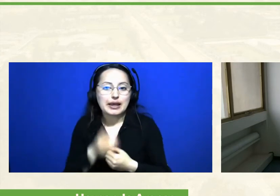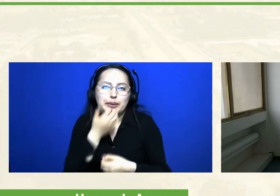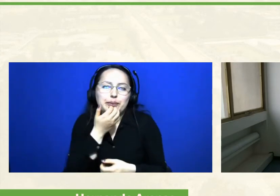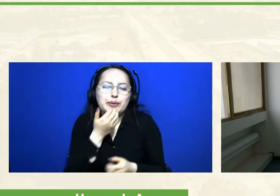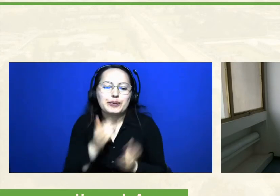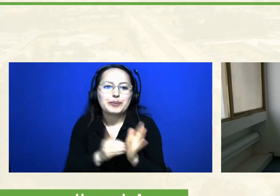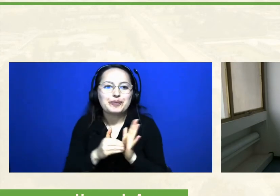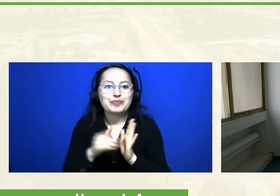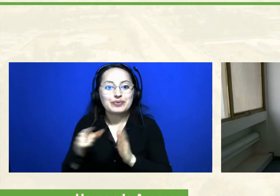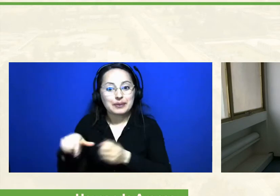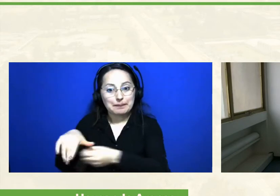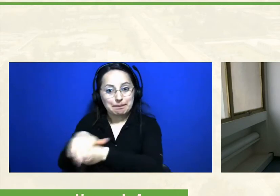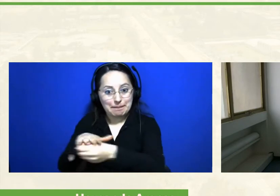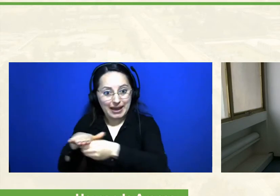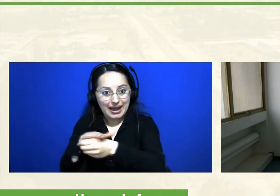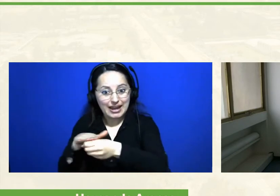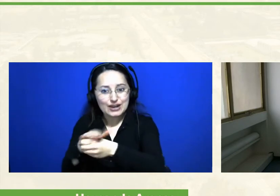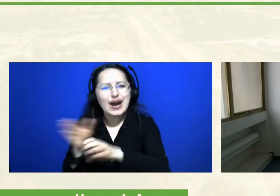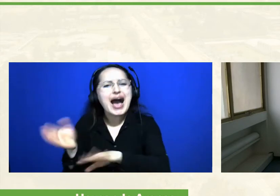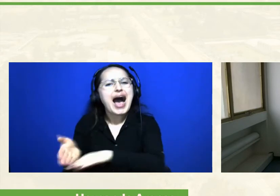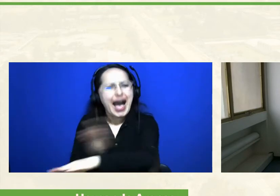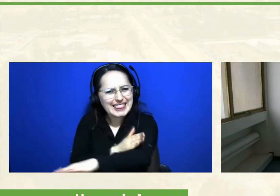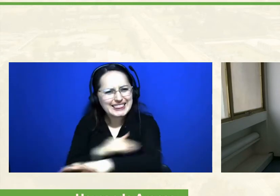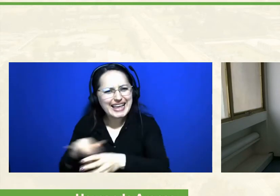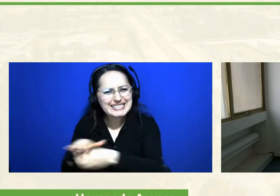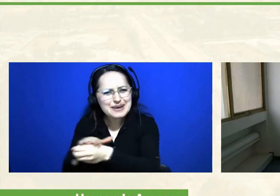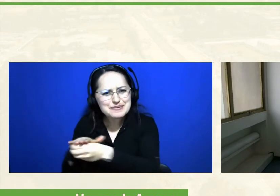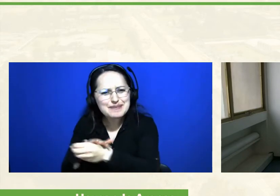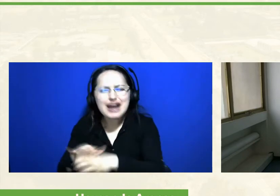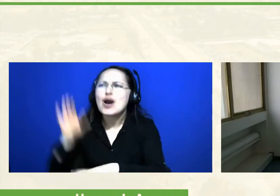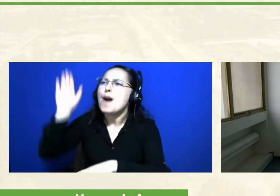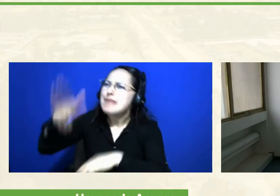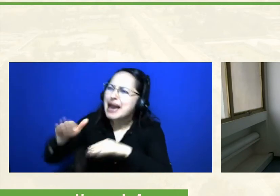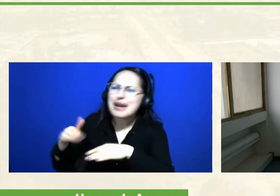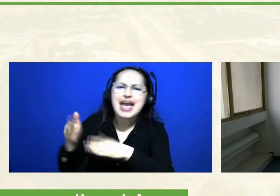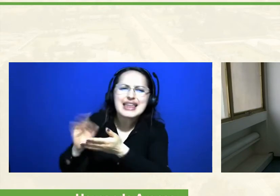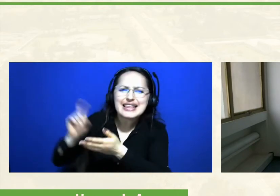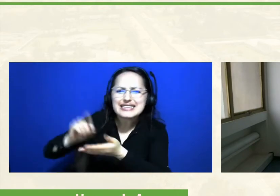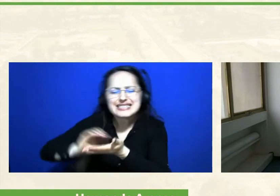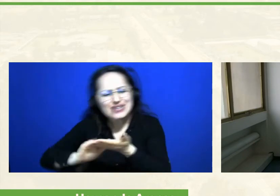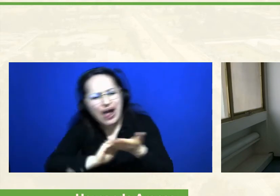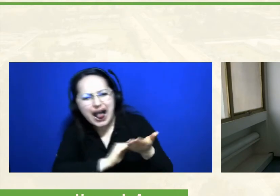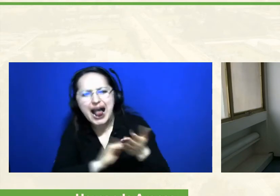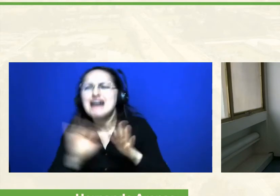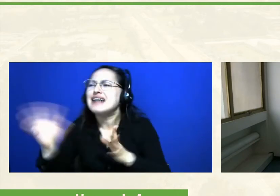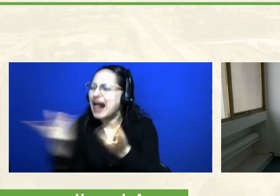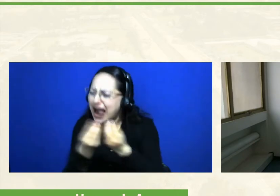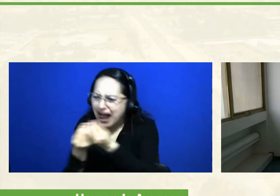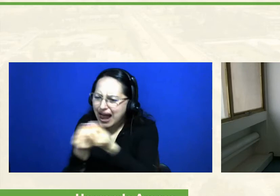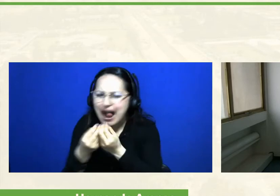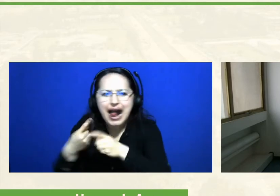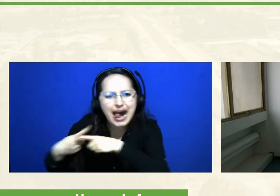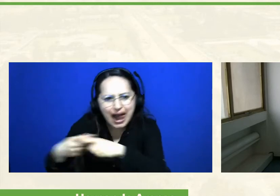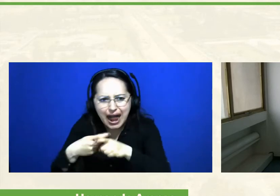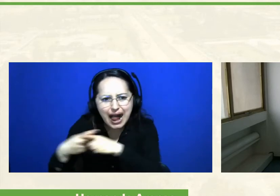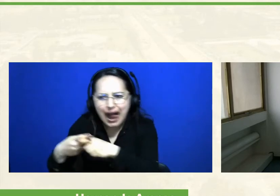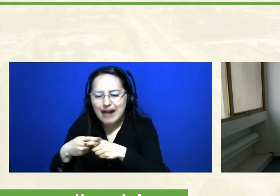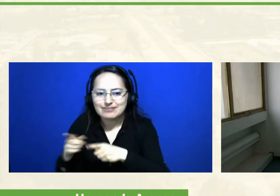hacíamos esas colectas para lograr algún tema de mantenimiento, algunos arreglos menores. Esta es la manera como el